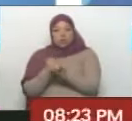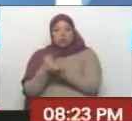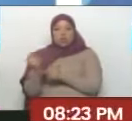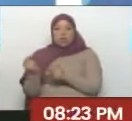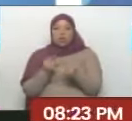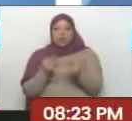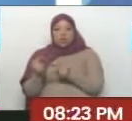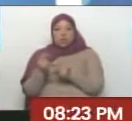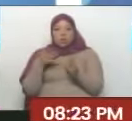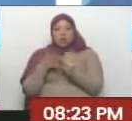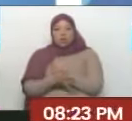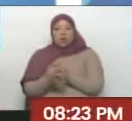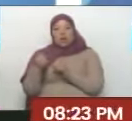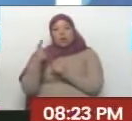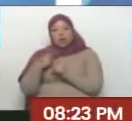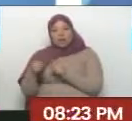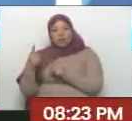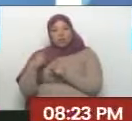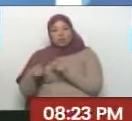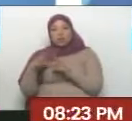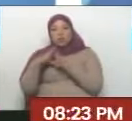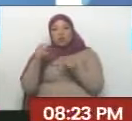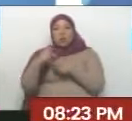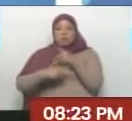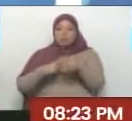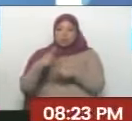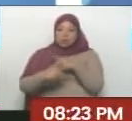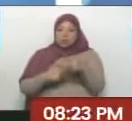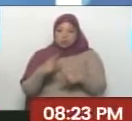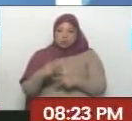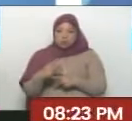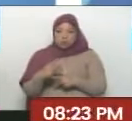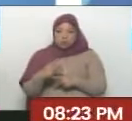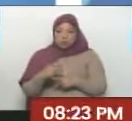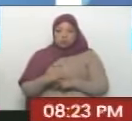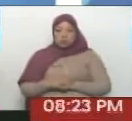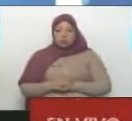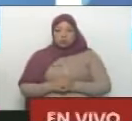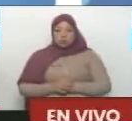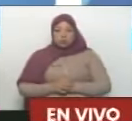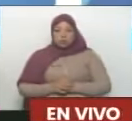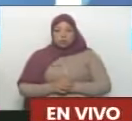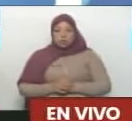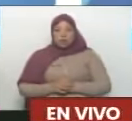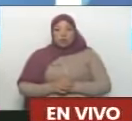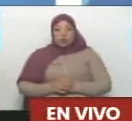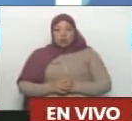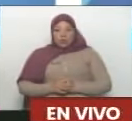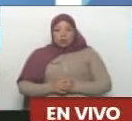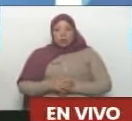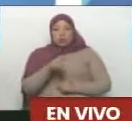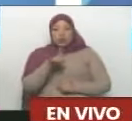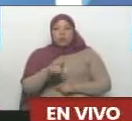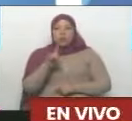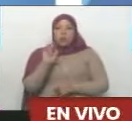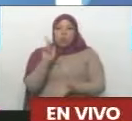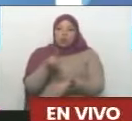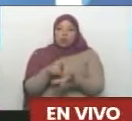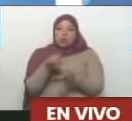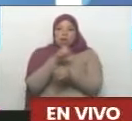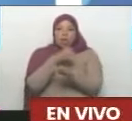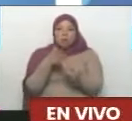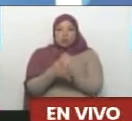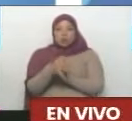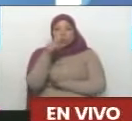interculturalidad, etcétera, etcétera. Todo el proceso que, como hemos venido diciendo, forma parte de la